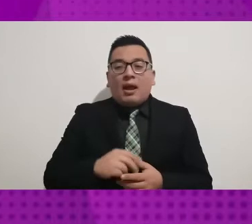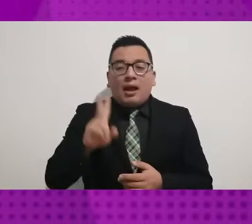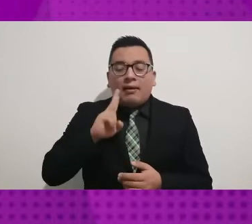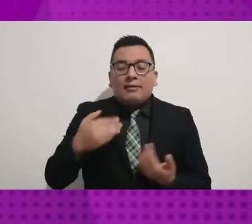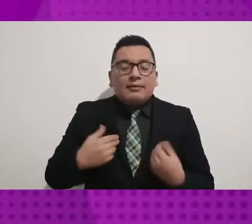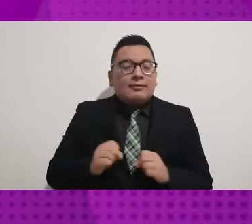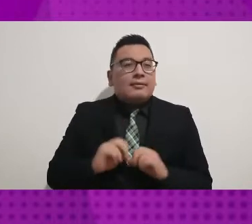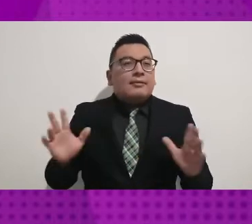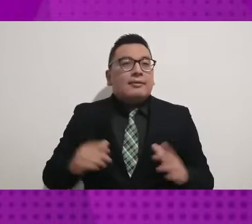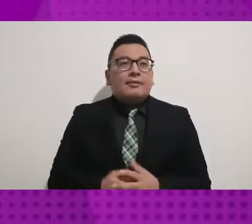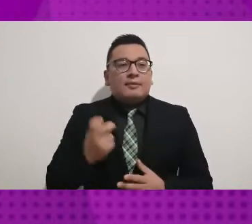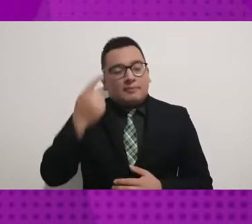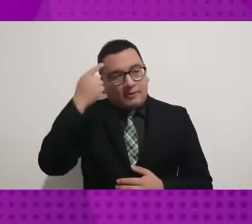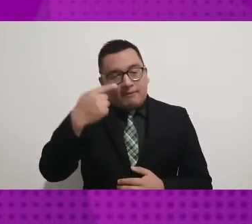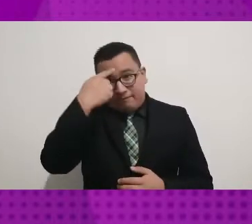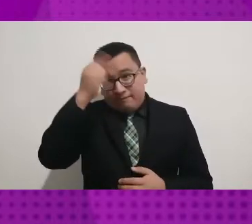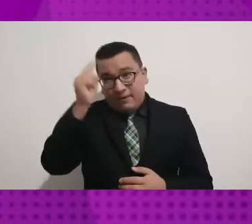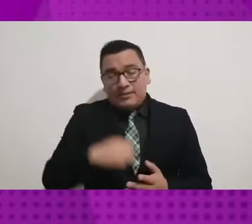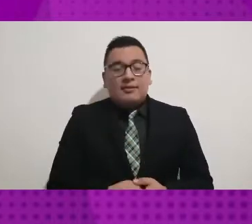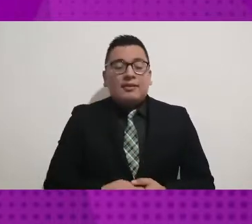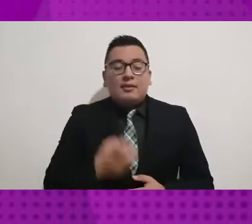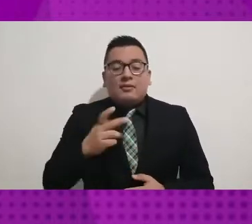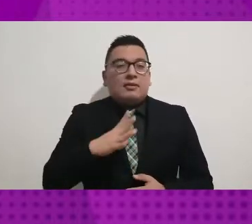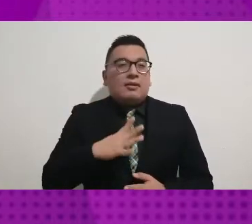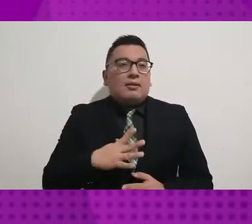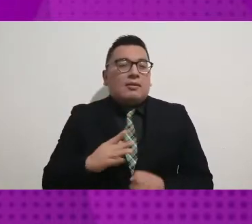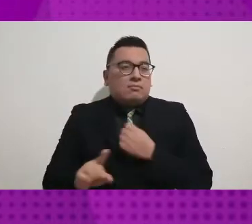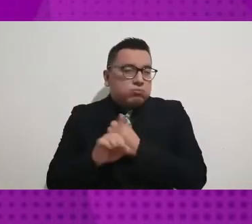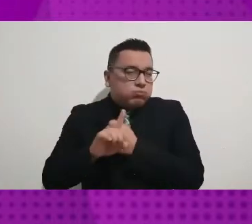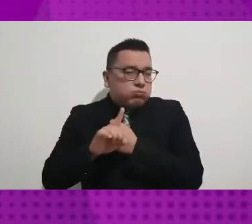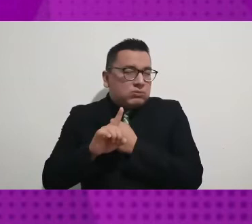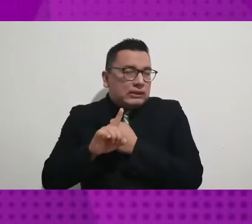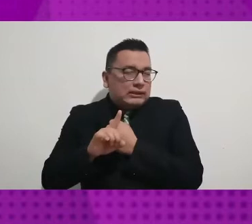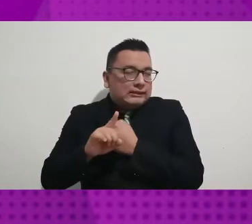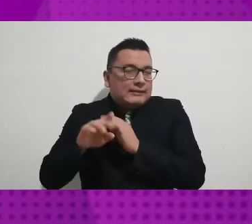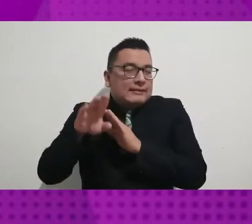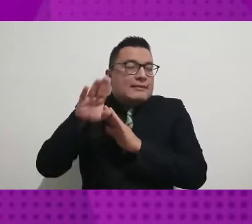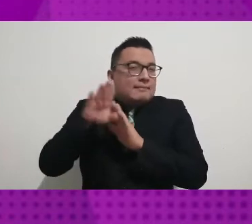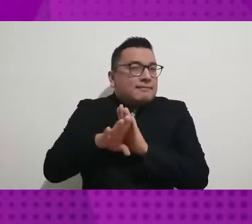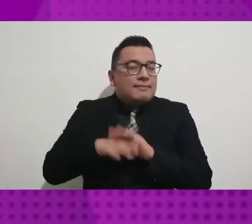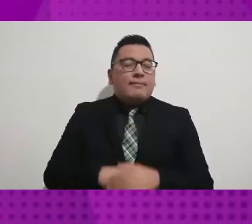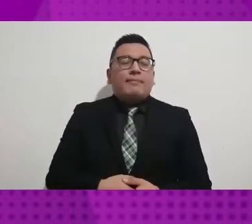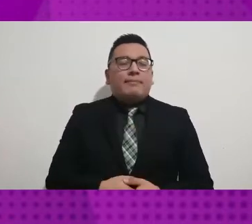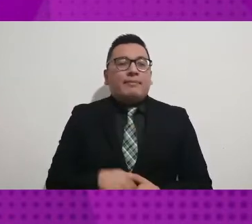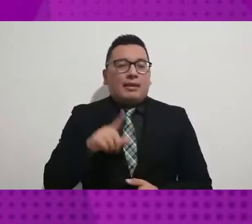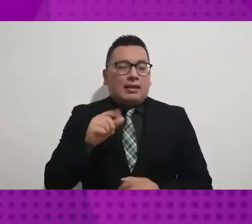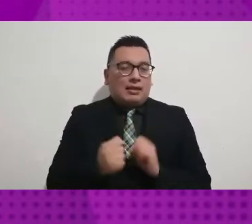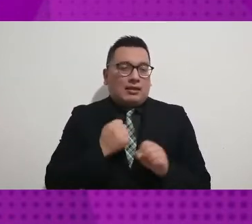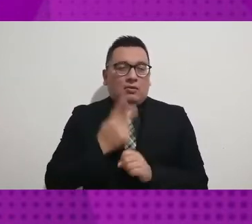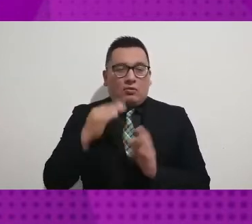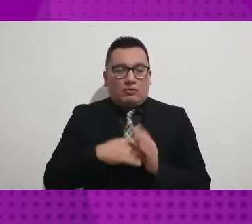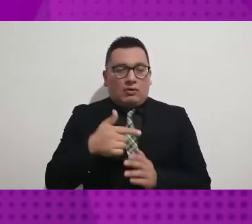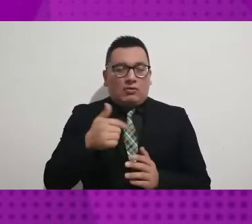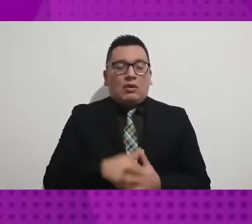para darle claridad a la participación y en ese sentido para facilitar. Ahí se supera un primer momento después